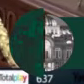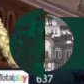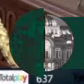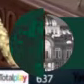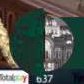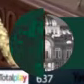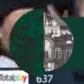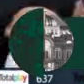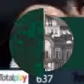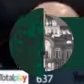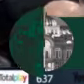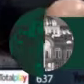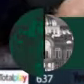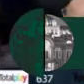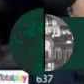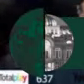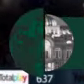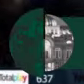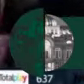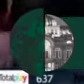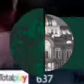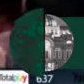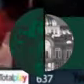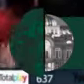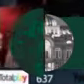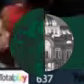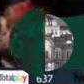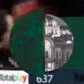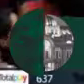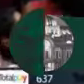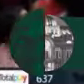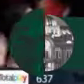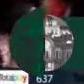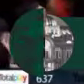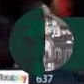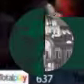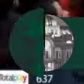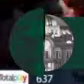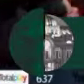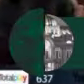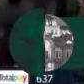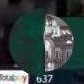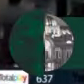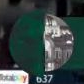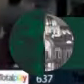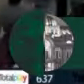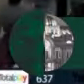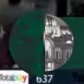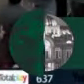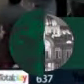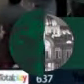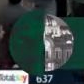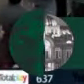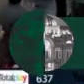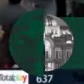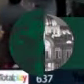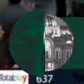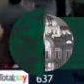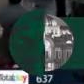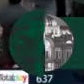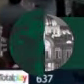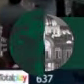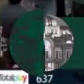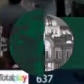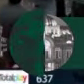salones del Congreso para entablar una mesa de diálogo. Finalmente levantó la sesión y citó para el próximo martes 2 de